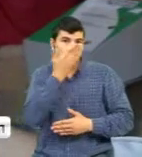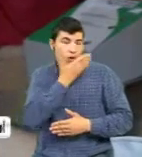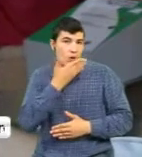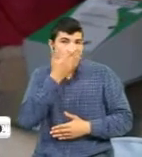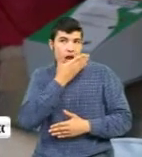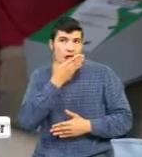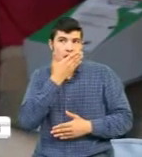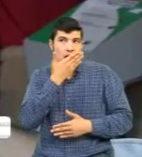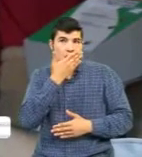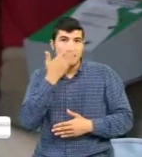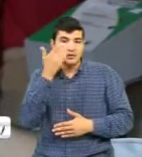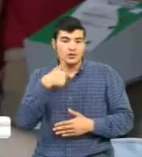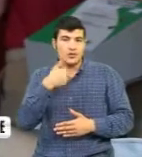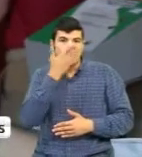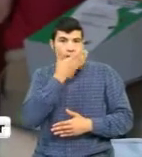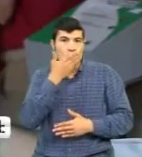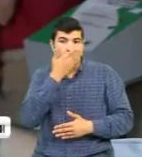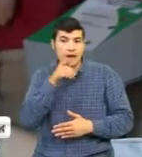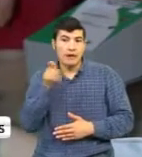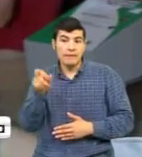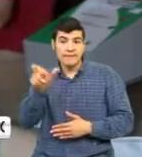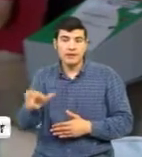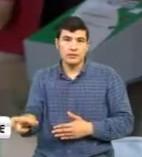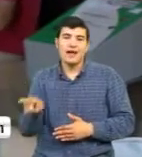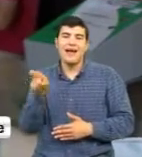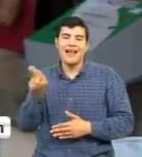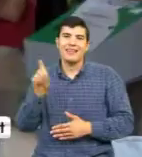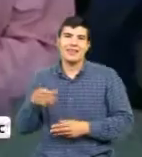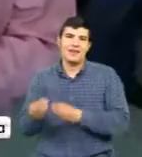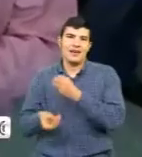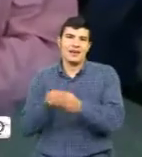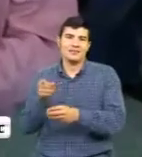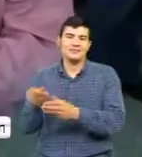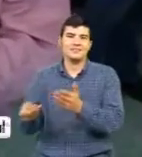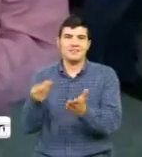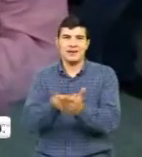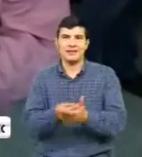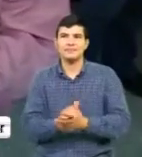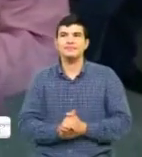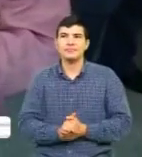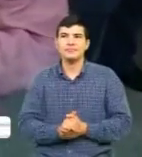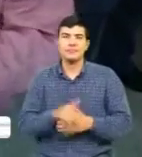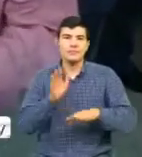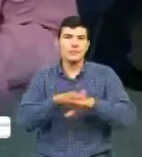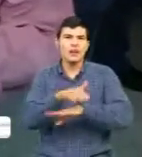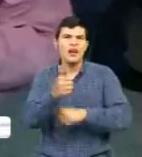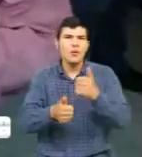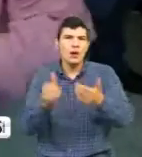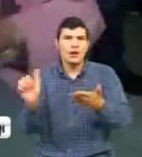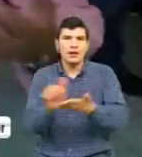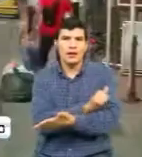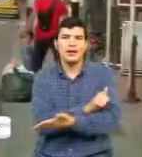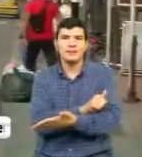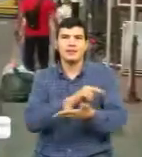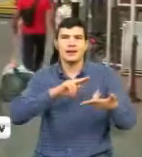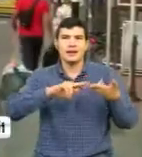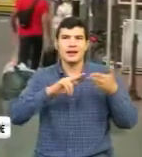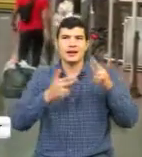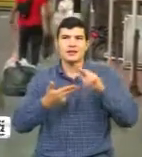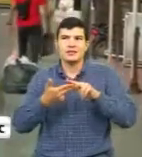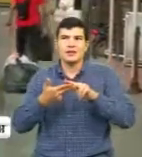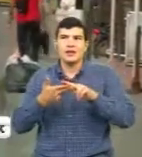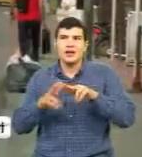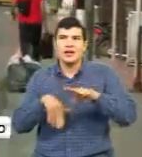al infractor al supuesto infractor que él cometió la infracción una de las causales de anulación es la relacionada con la